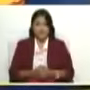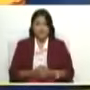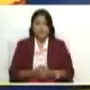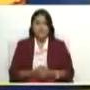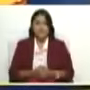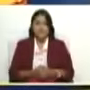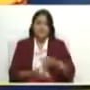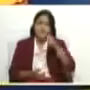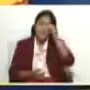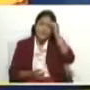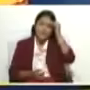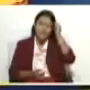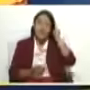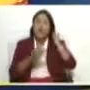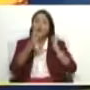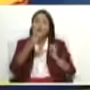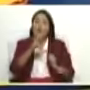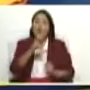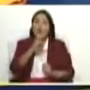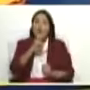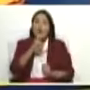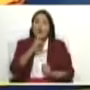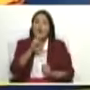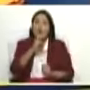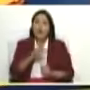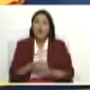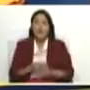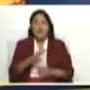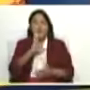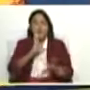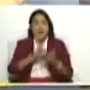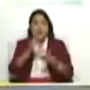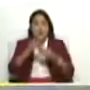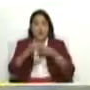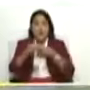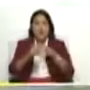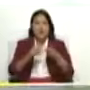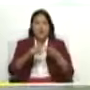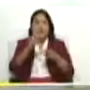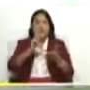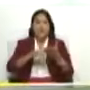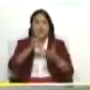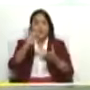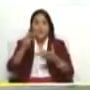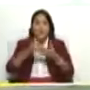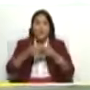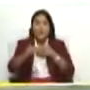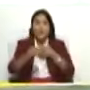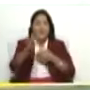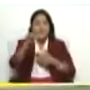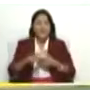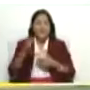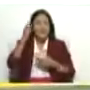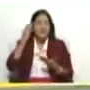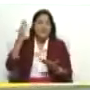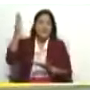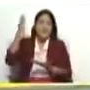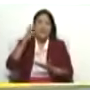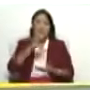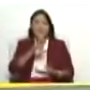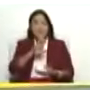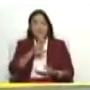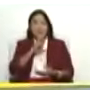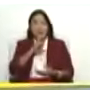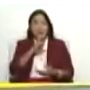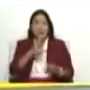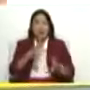poco dos medallas de oro en 5000 Met y 15 Met la gran josel